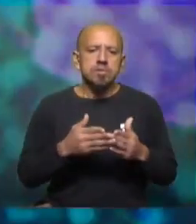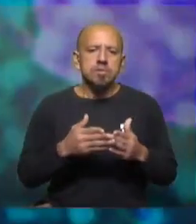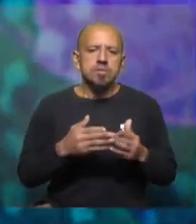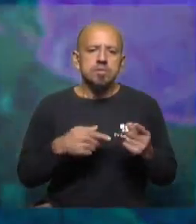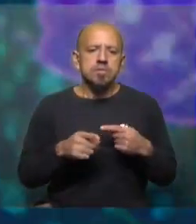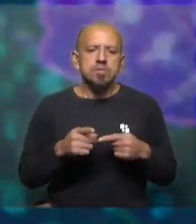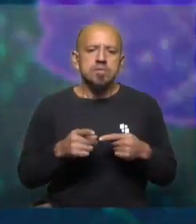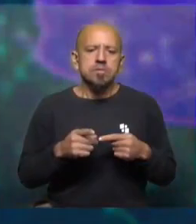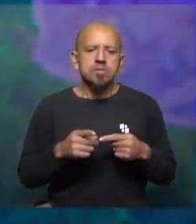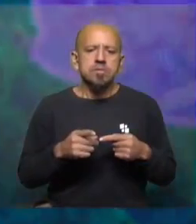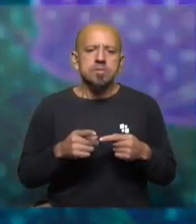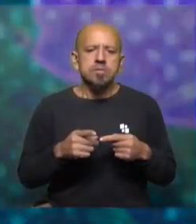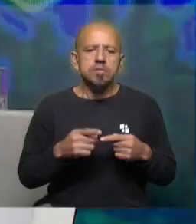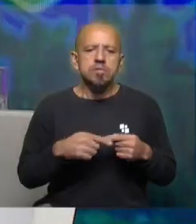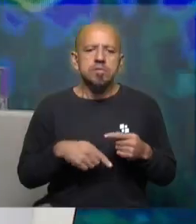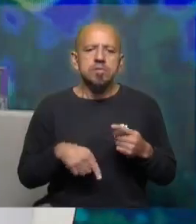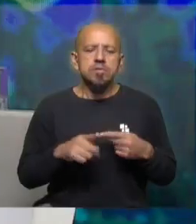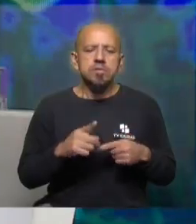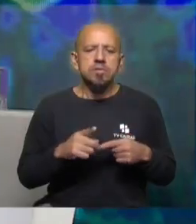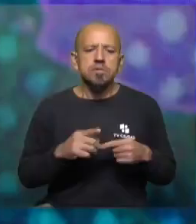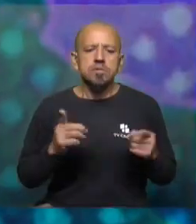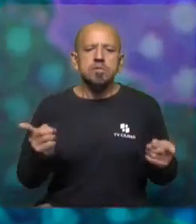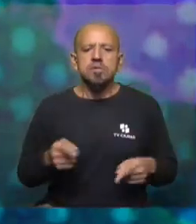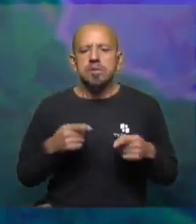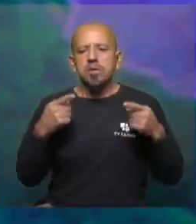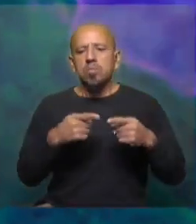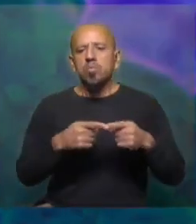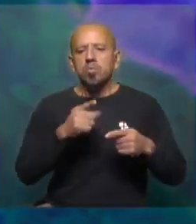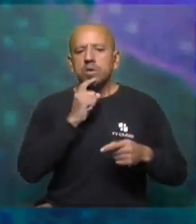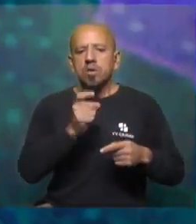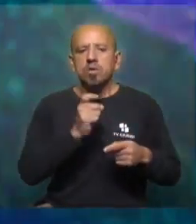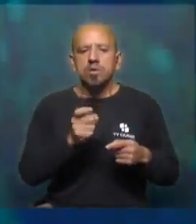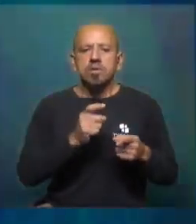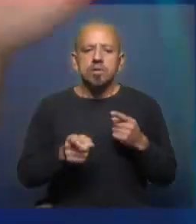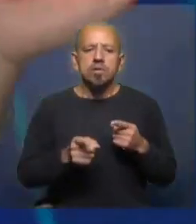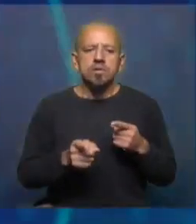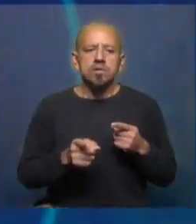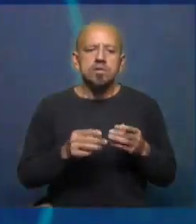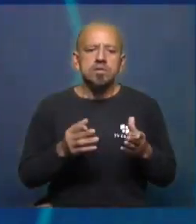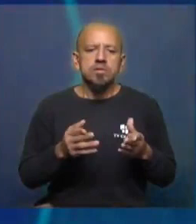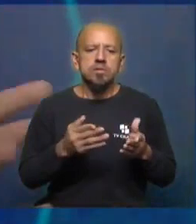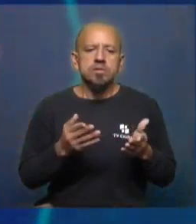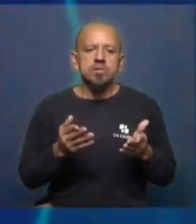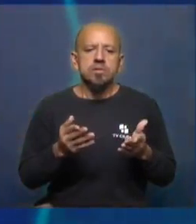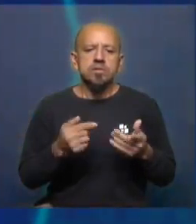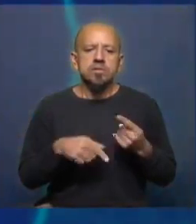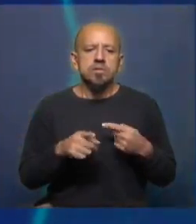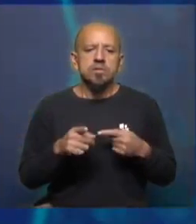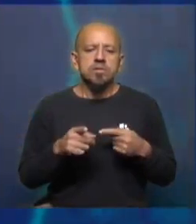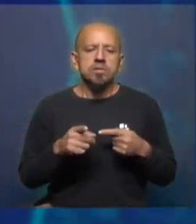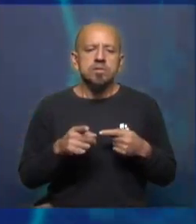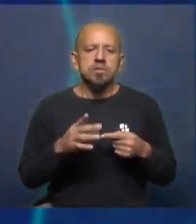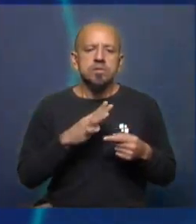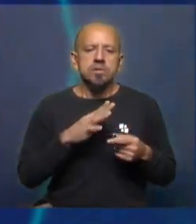la no sé si era repostera pero te voy a llevar a punta colorada mirando así el mapa el paisaje y en un momento